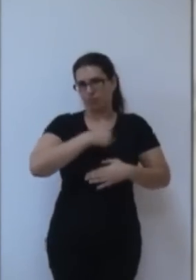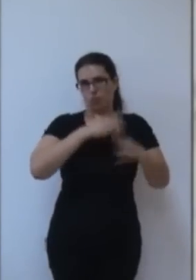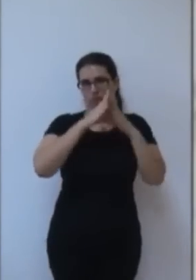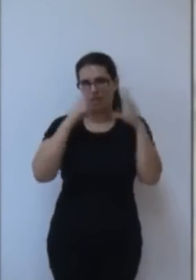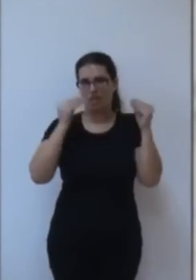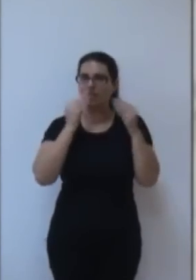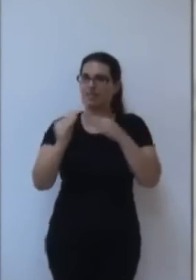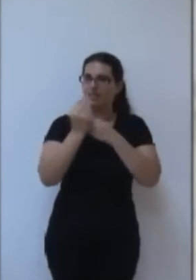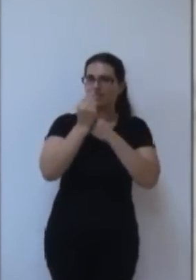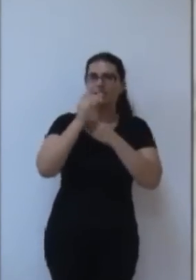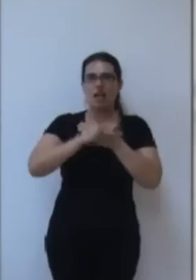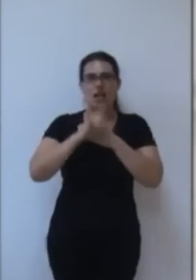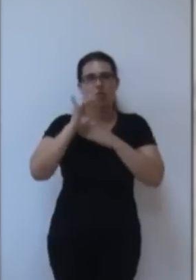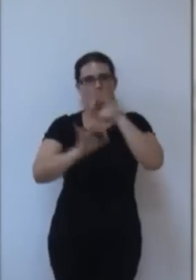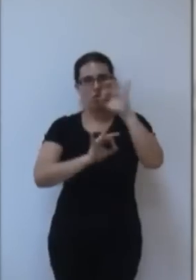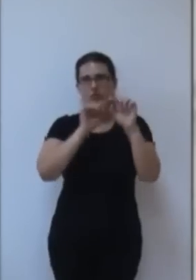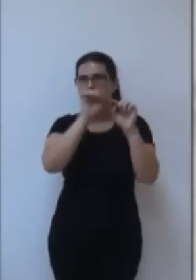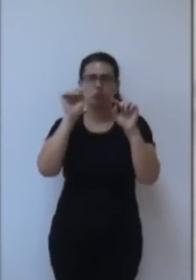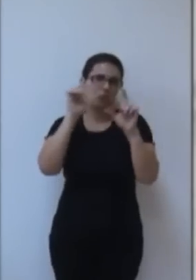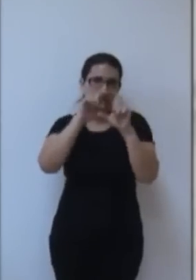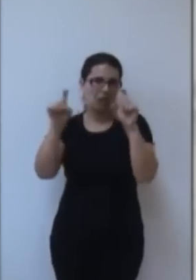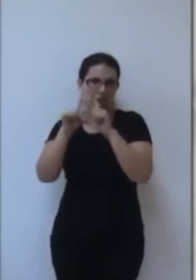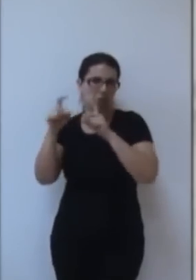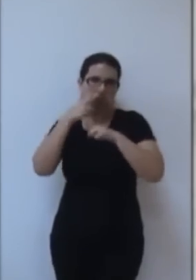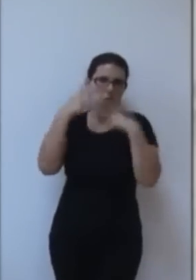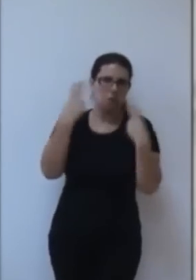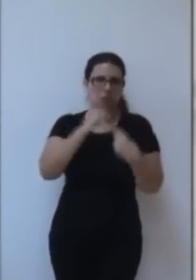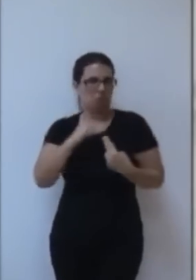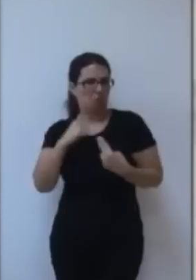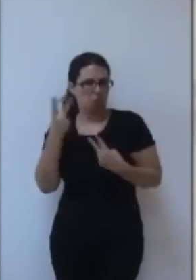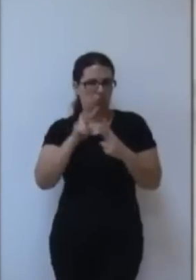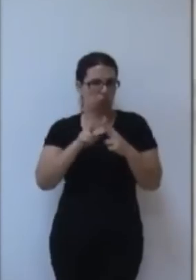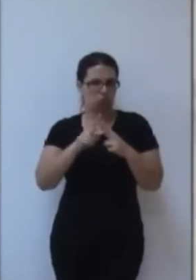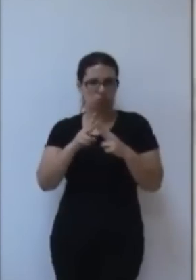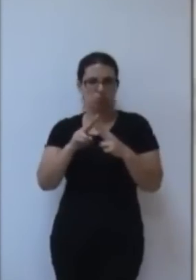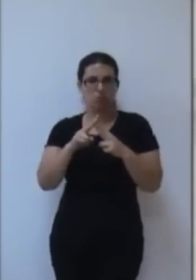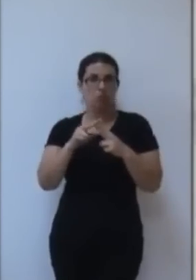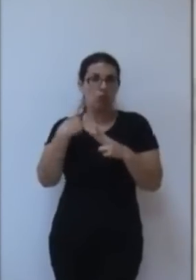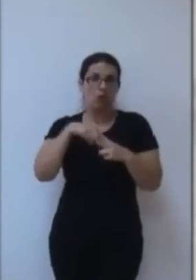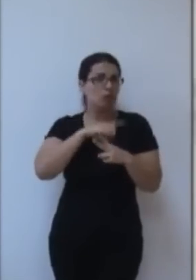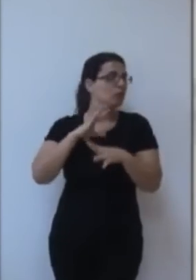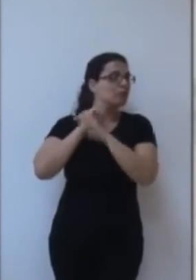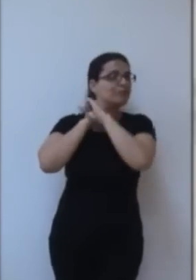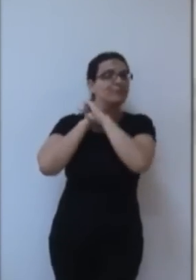son financiados por organismos o entidades públicas o privadas, ¿no? Pues dependemos de esa